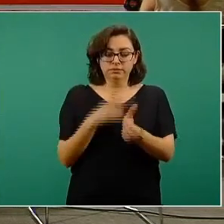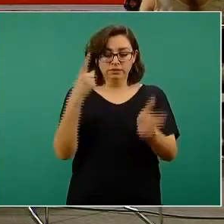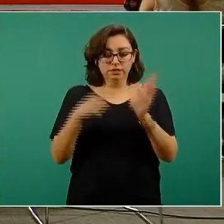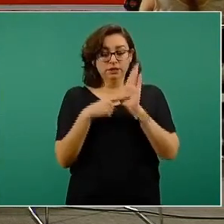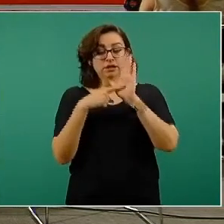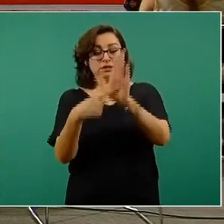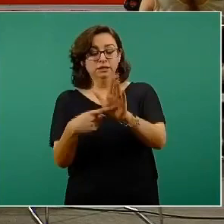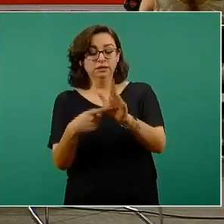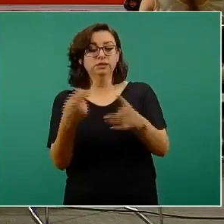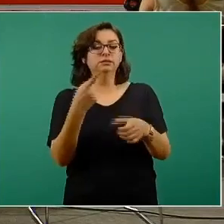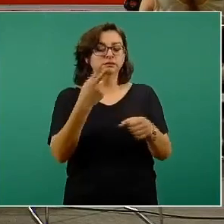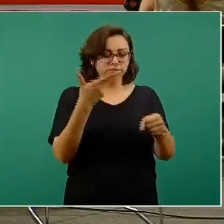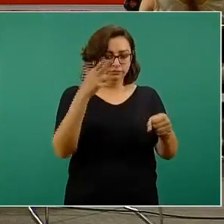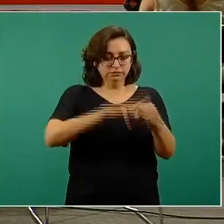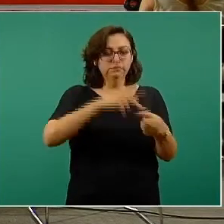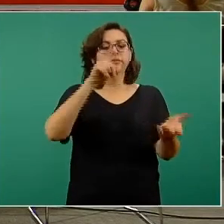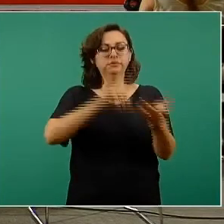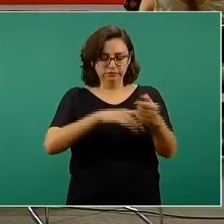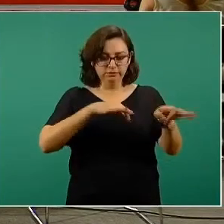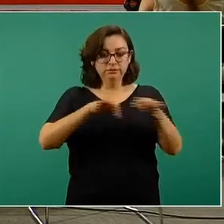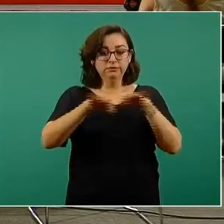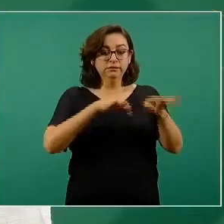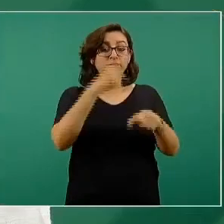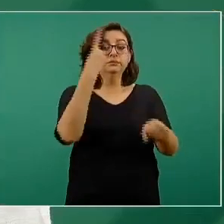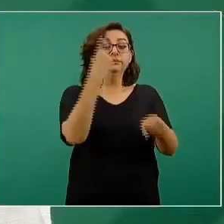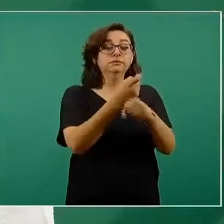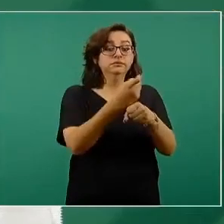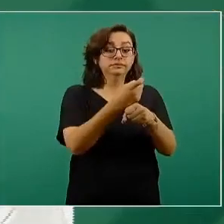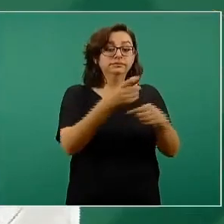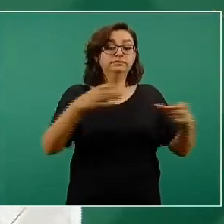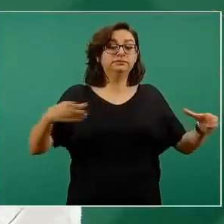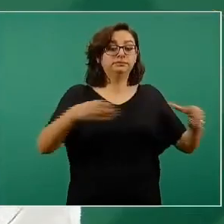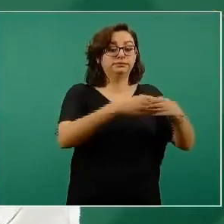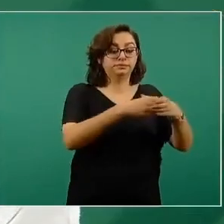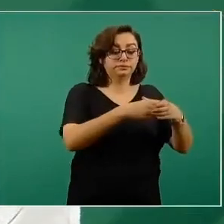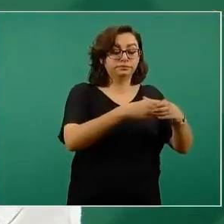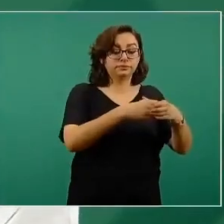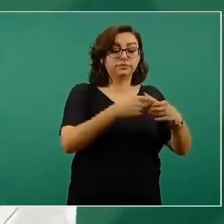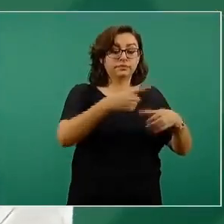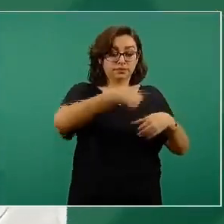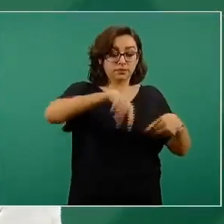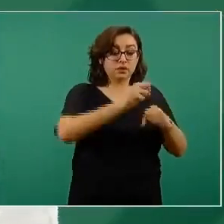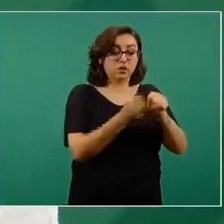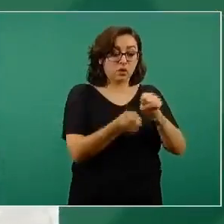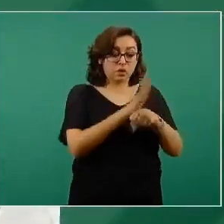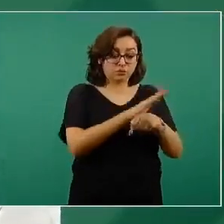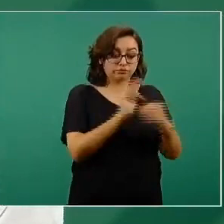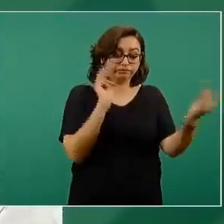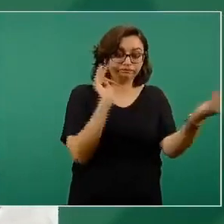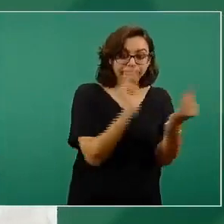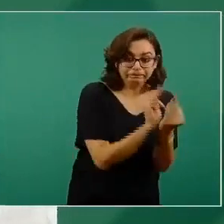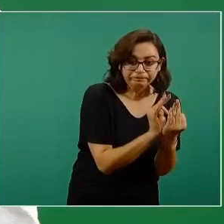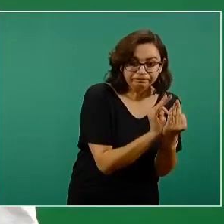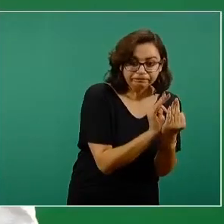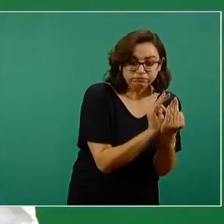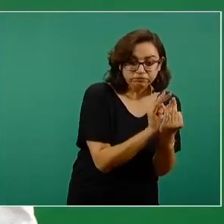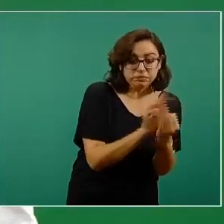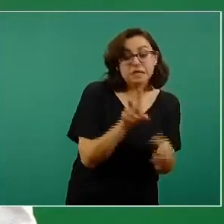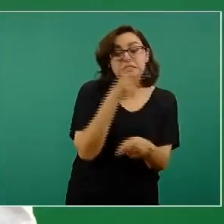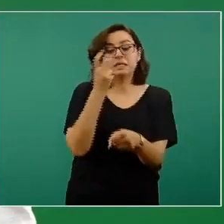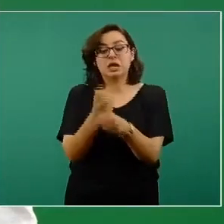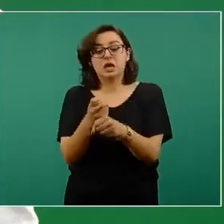primera línea, el de segunda línea y el de tercera línea. Y hemos destacado para que nadie se